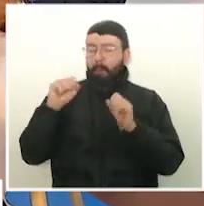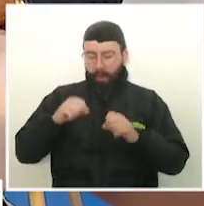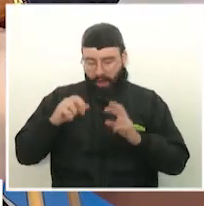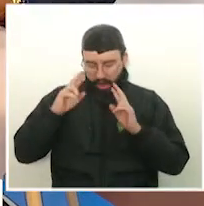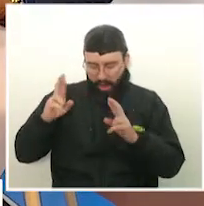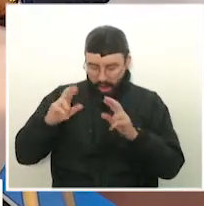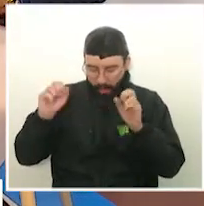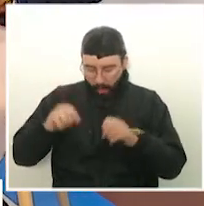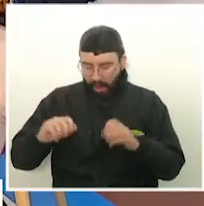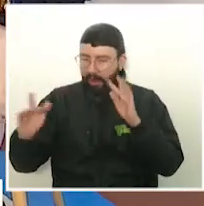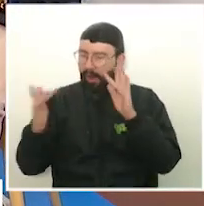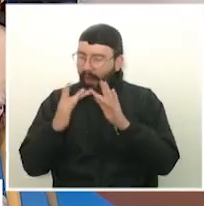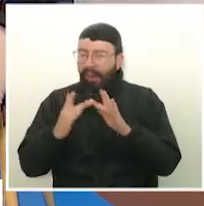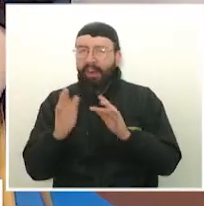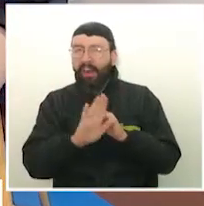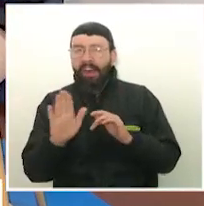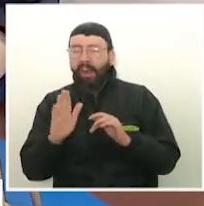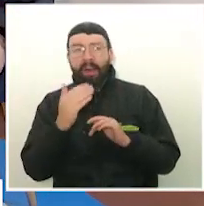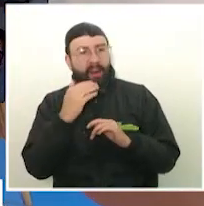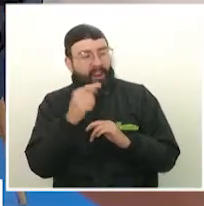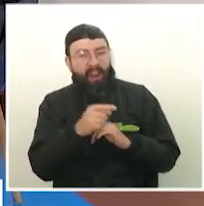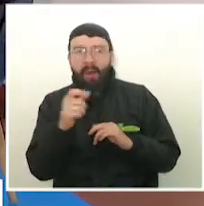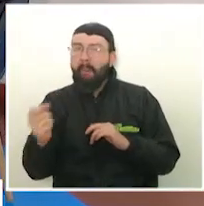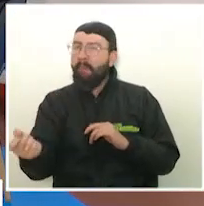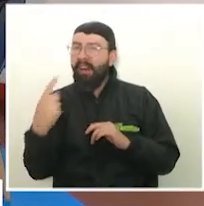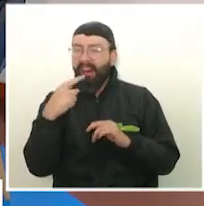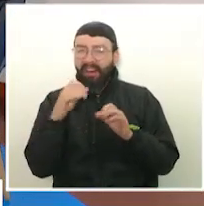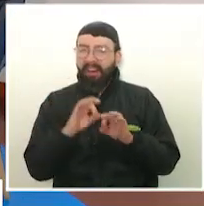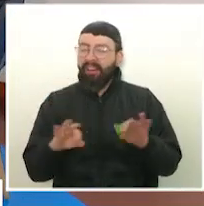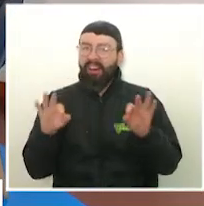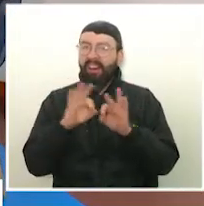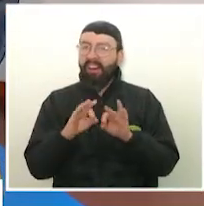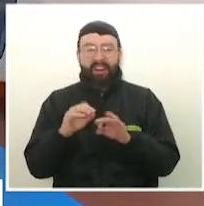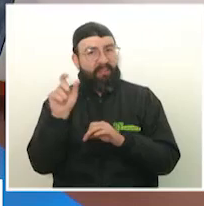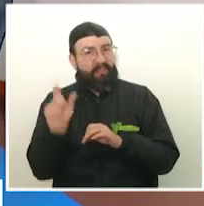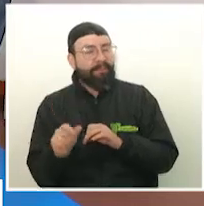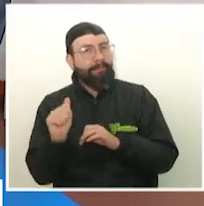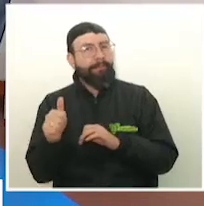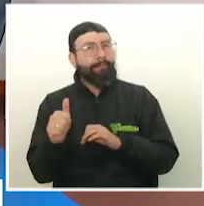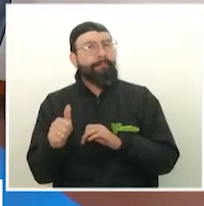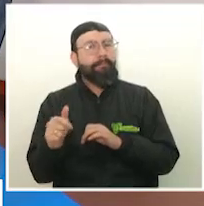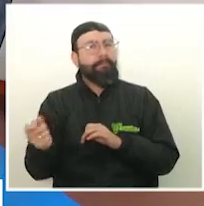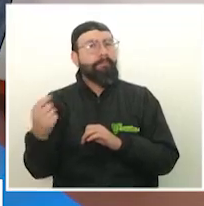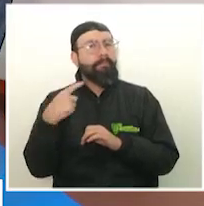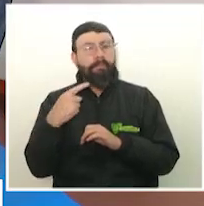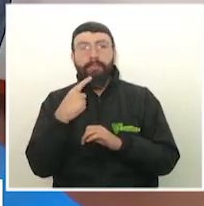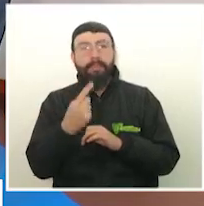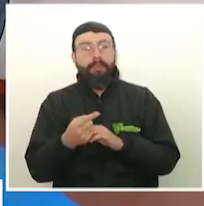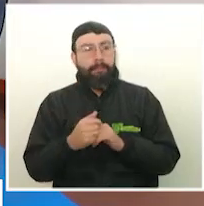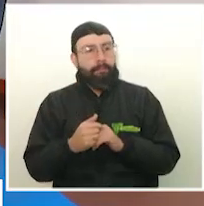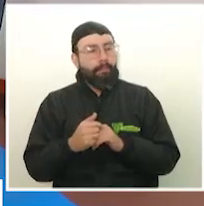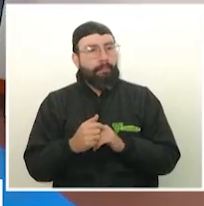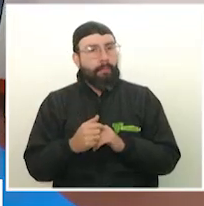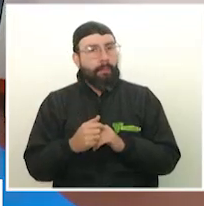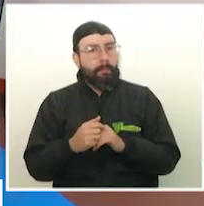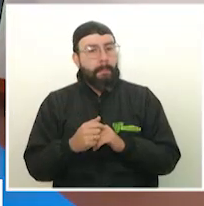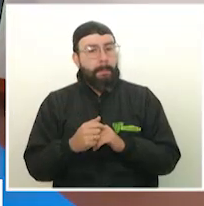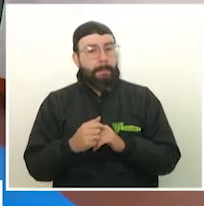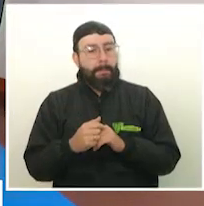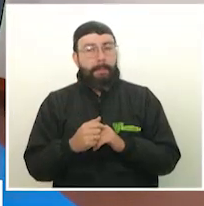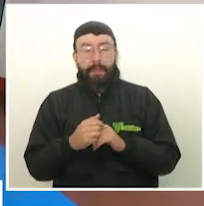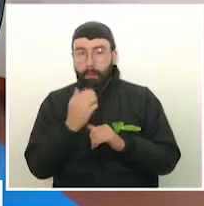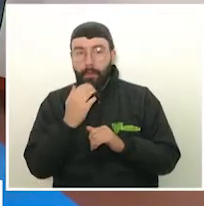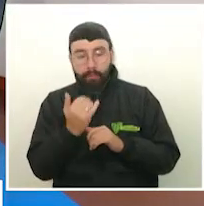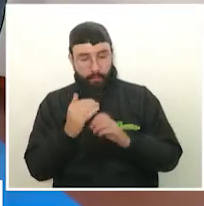en contacto con ustedes. Hay una pregunta fabulosa que nos hace un televidente, y es, ¿cuál es el impacto de los colores